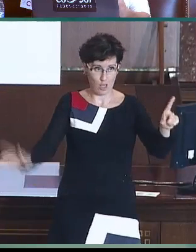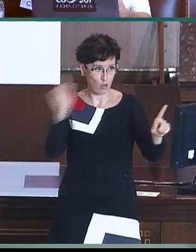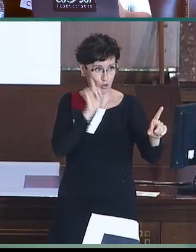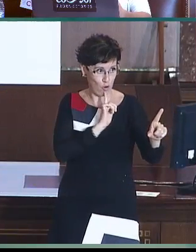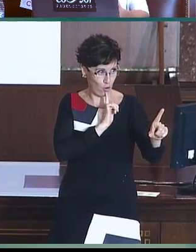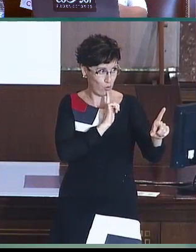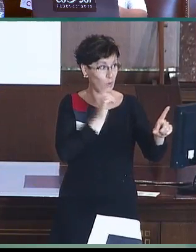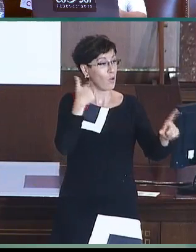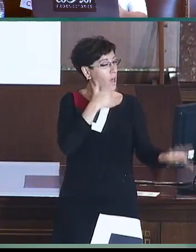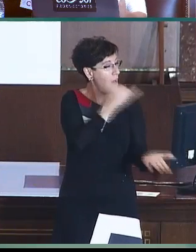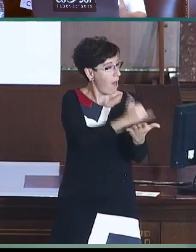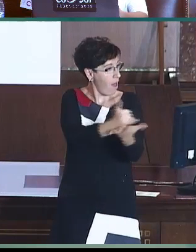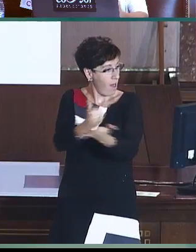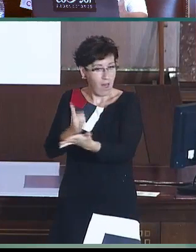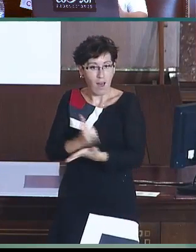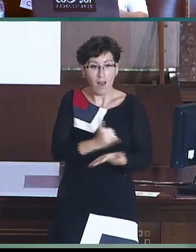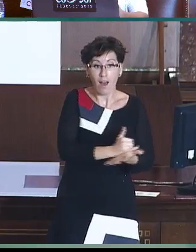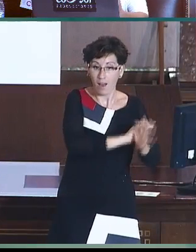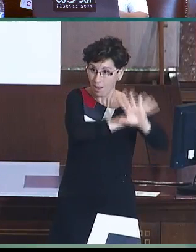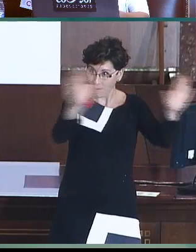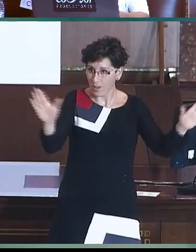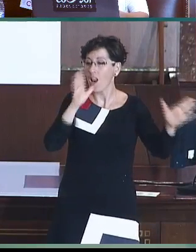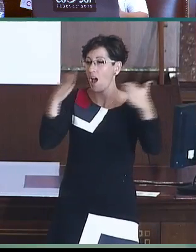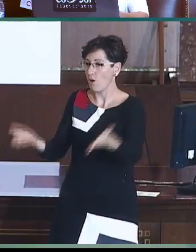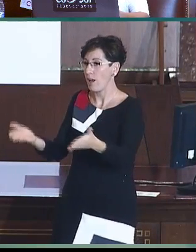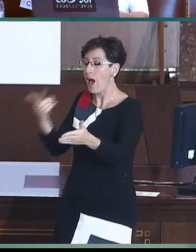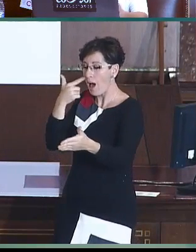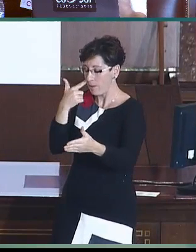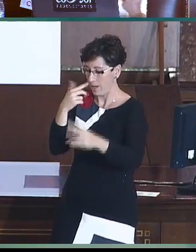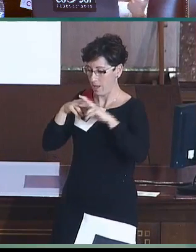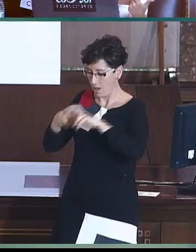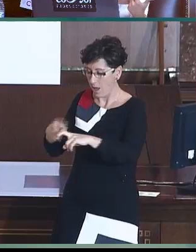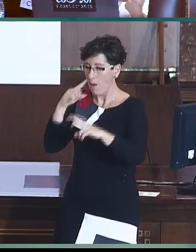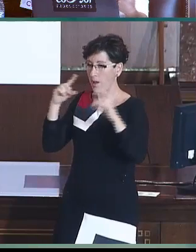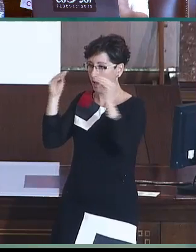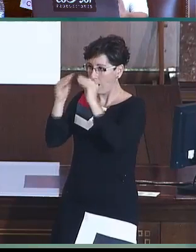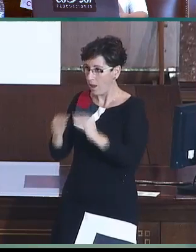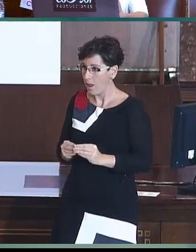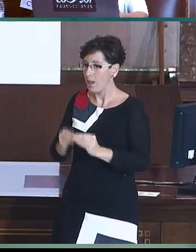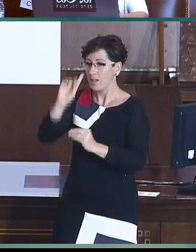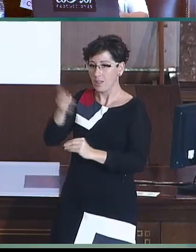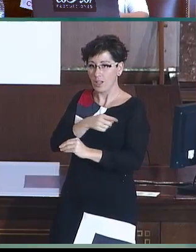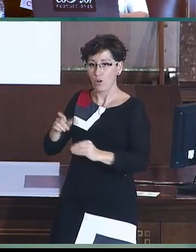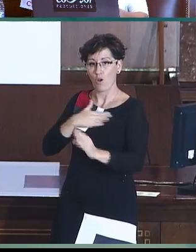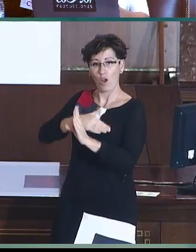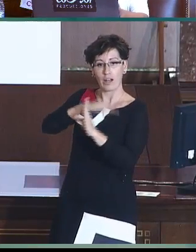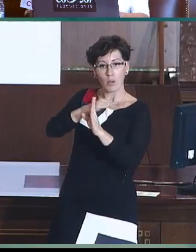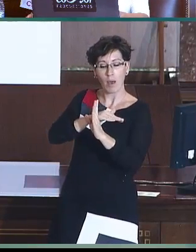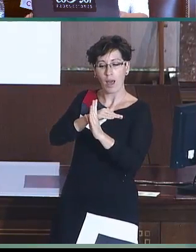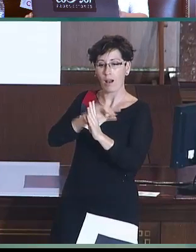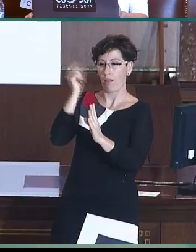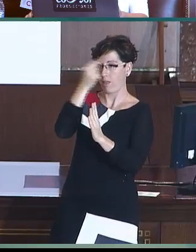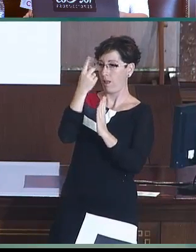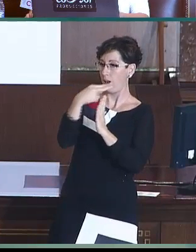todo ese pilotaje, pues comprobar y hacer las correlaciones que corresponde tanto con el nivel lector como con el vocabulario de